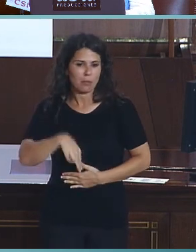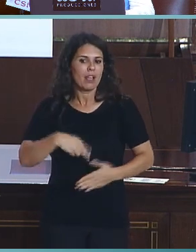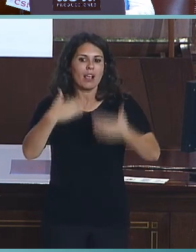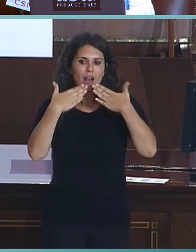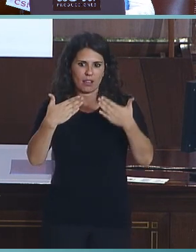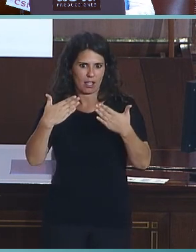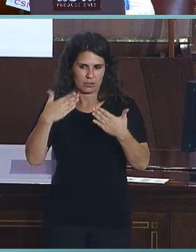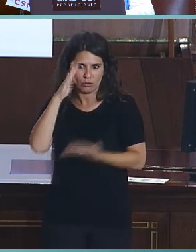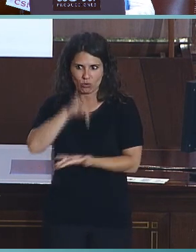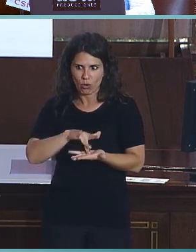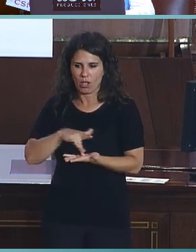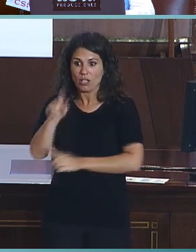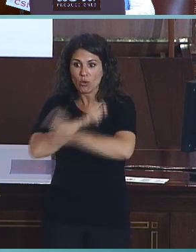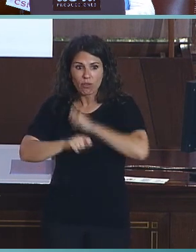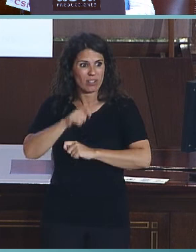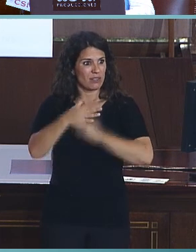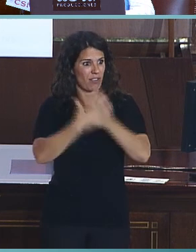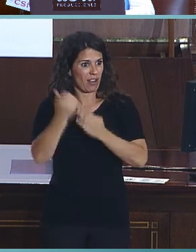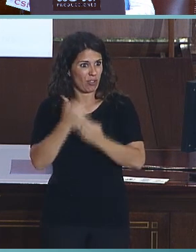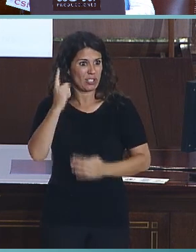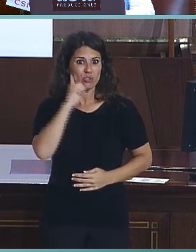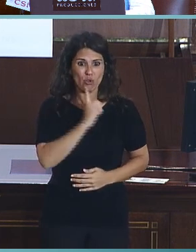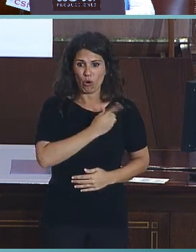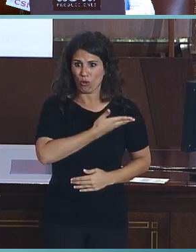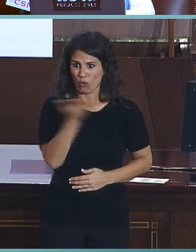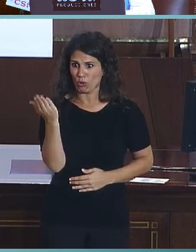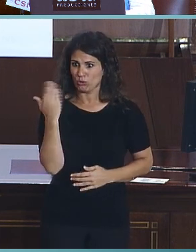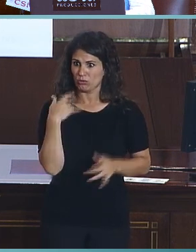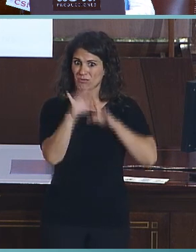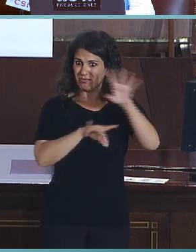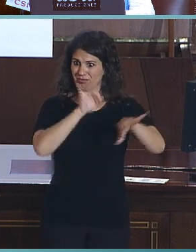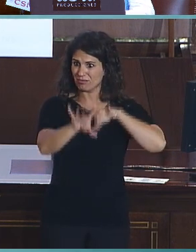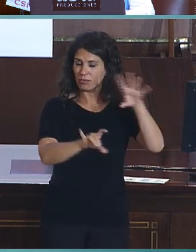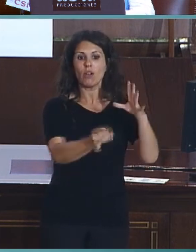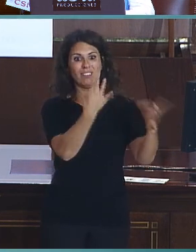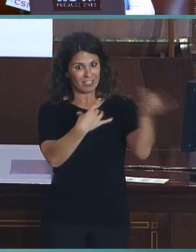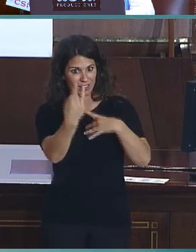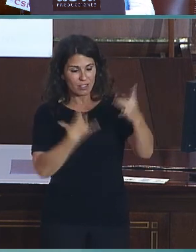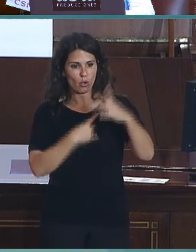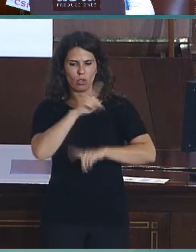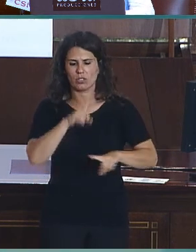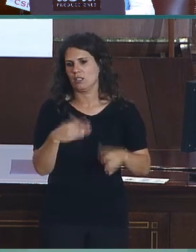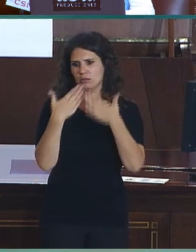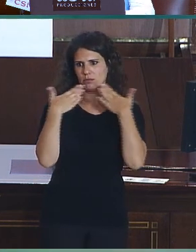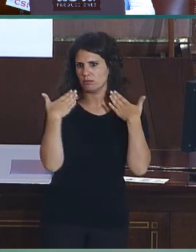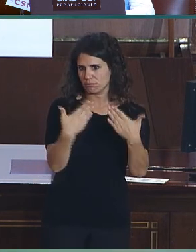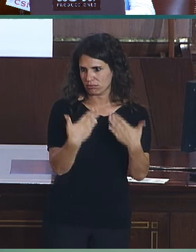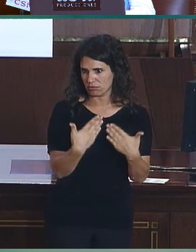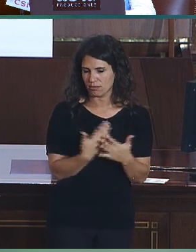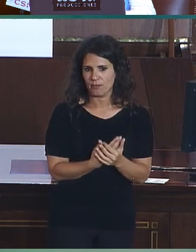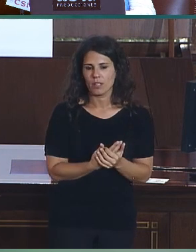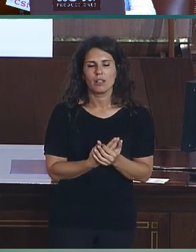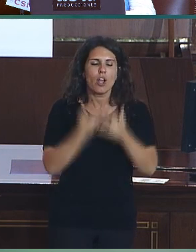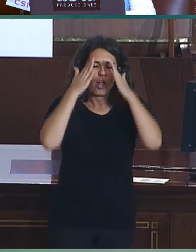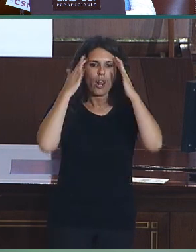recepción excelente desde las asociaciones y federaciones de sordos que transmitieron el cuestionario. Obviamente,